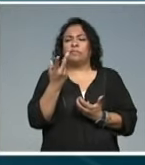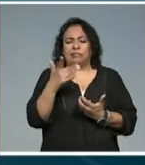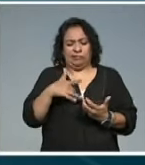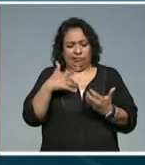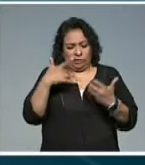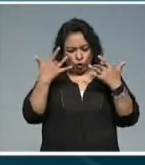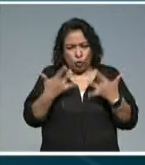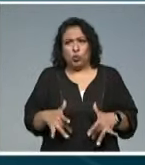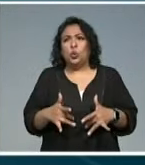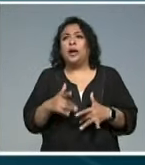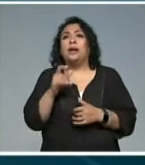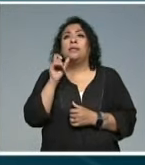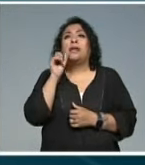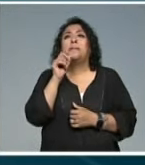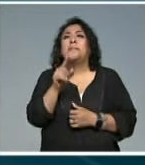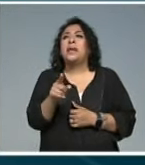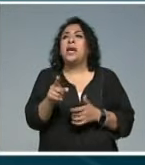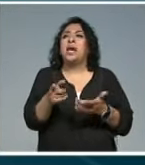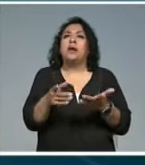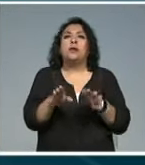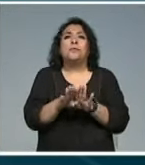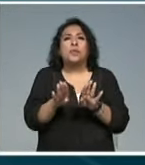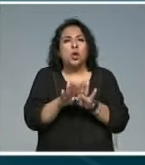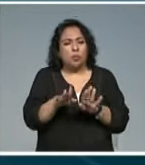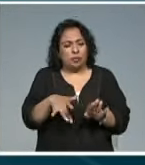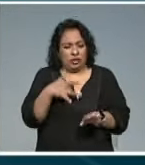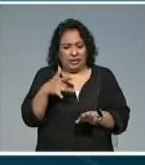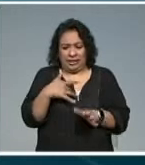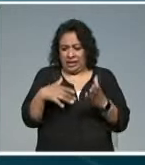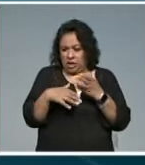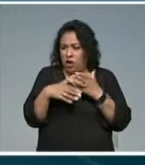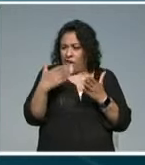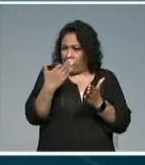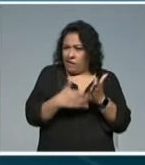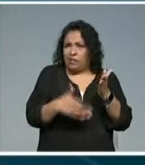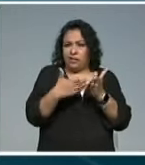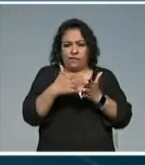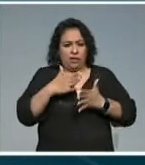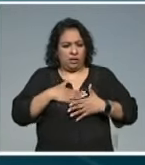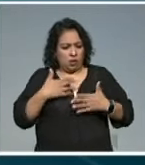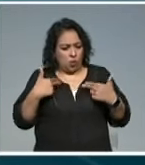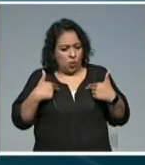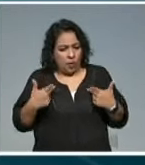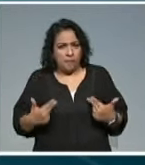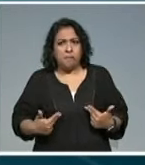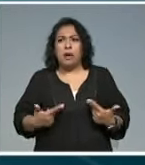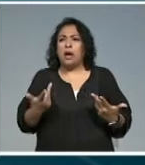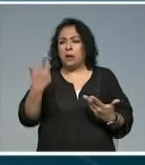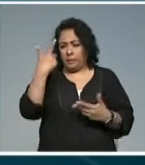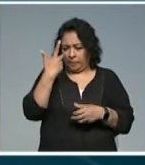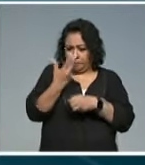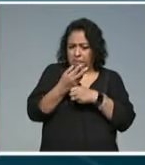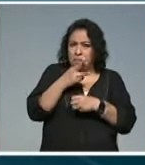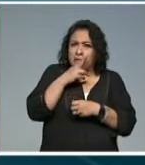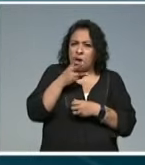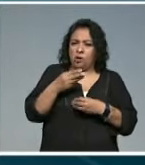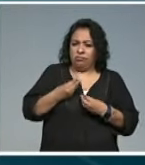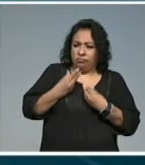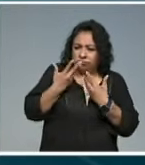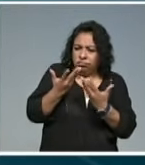dolor y de llegar como que de alguna manera a la esencia de las cosas que nos falta como seres humanos al mejorar, al